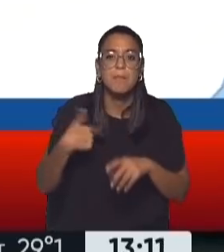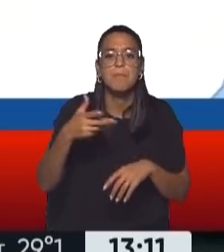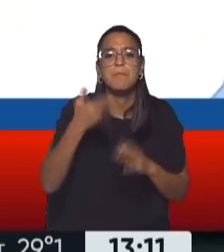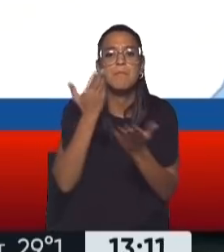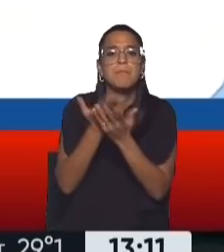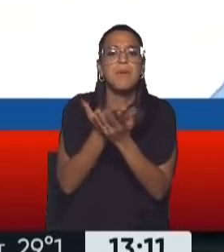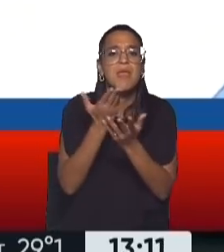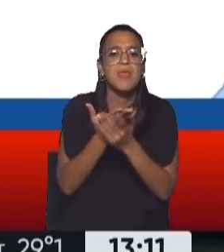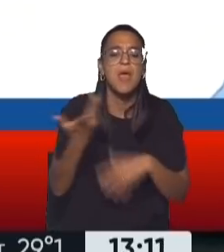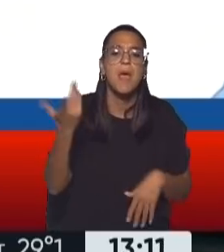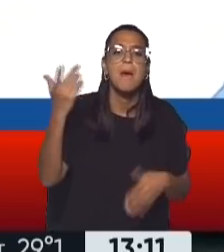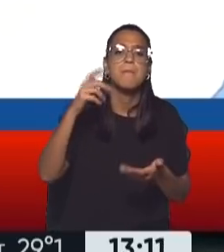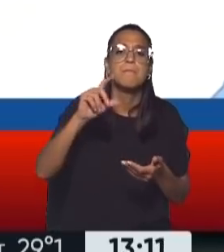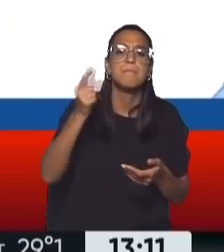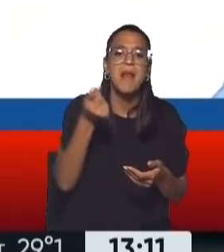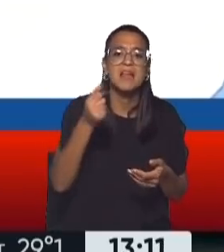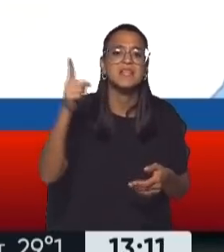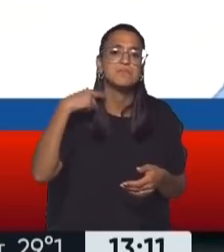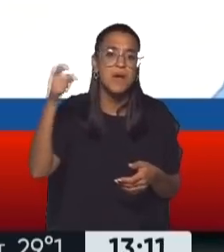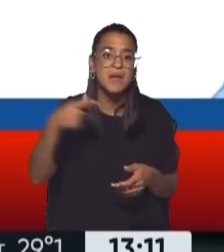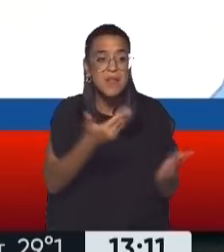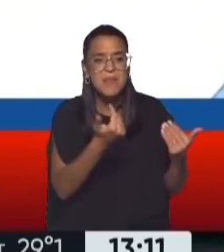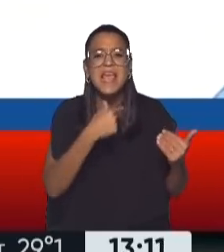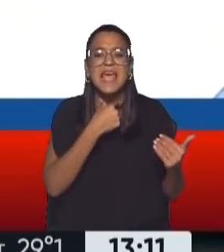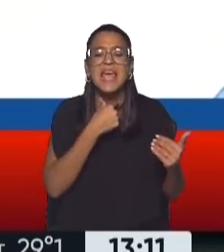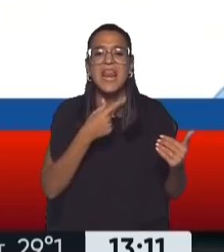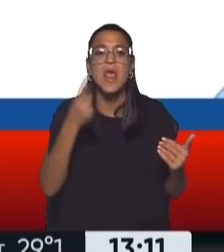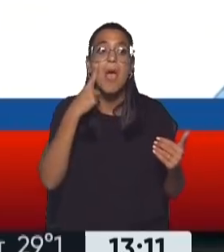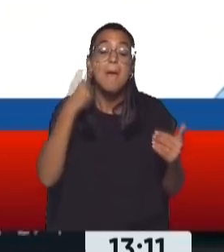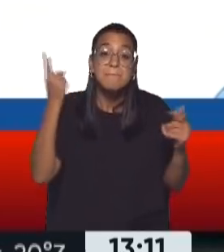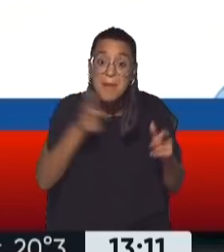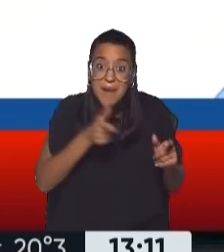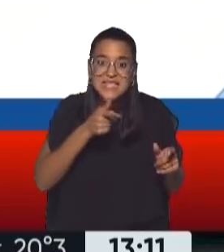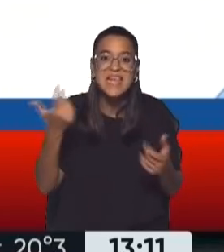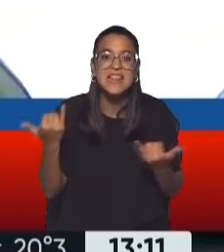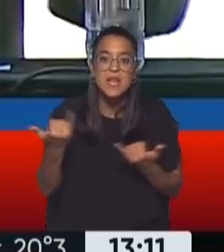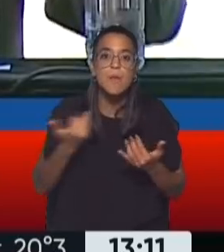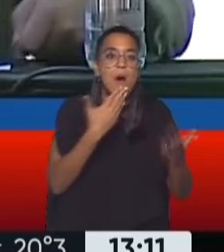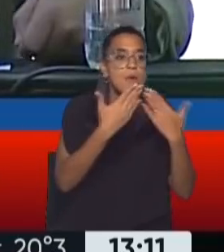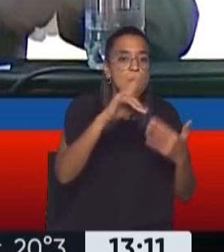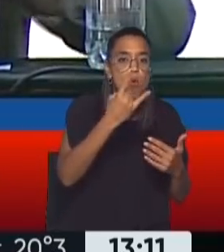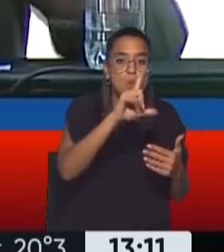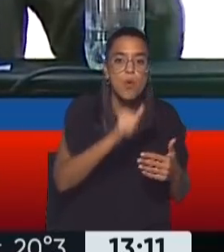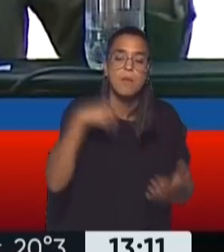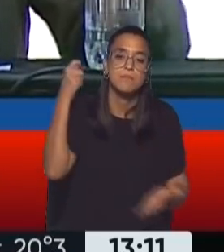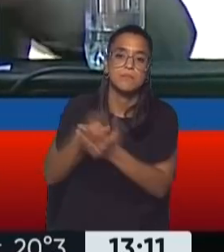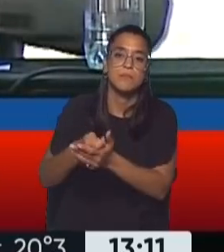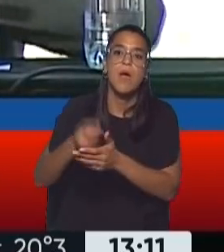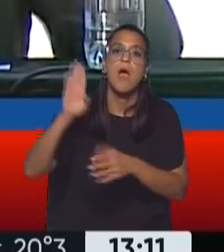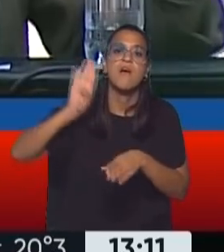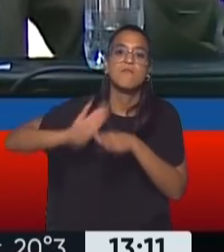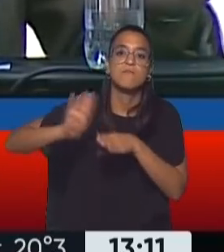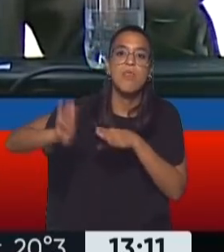pedir plata mía a España, me dijo, vení, que creo que la tenemos, me hizo venir, me hizo hablar con Lula y le pagamos al fondo lo que le teníamos que pagar y